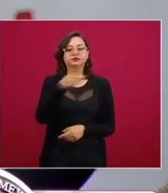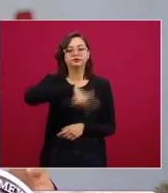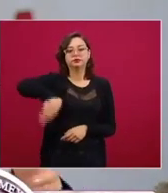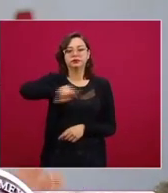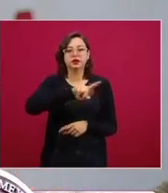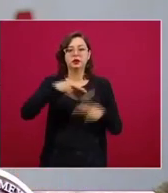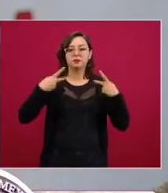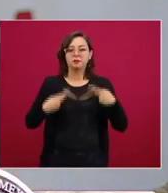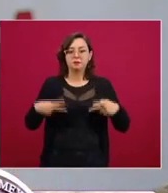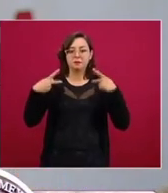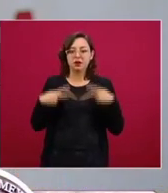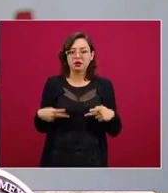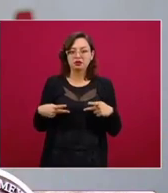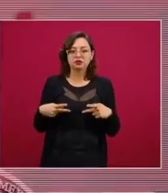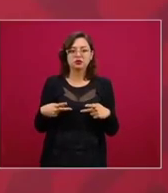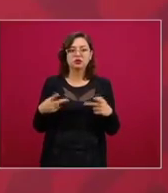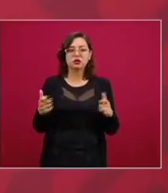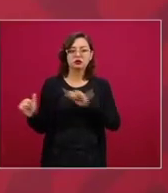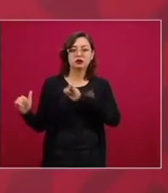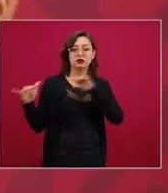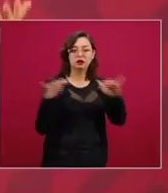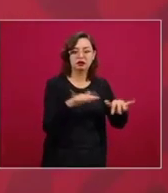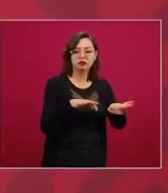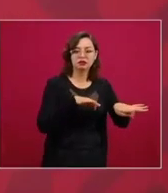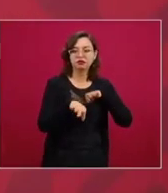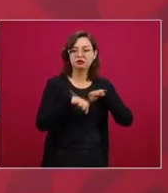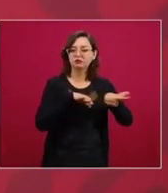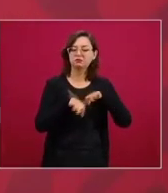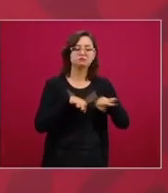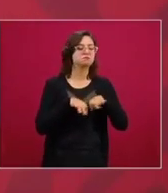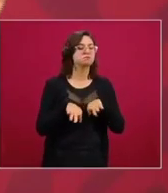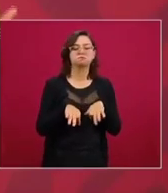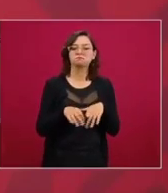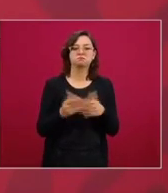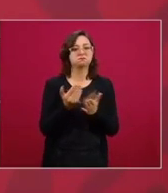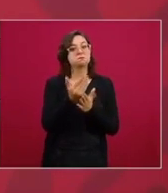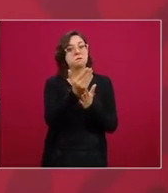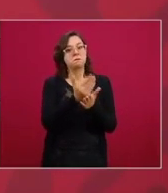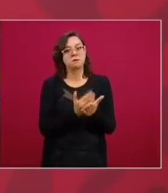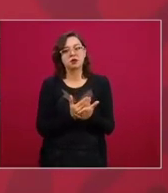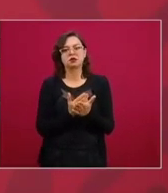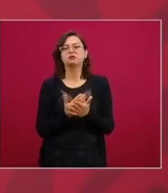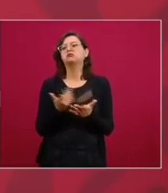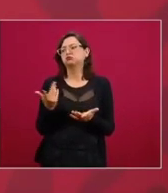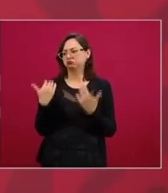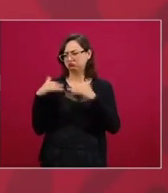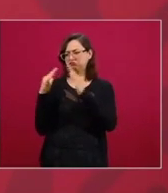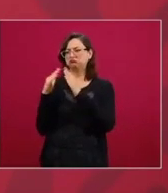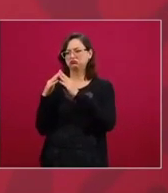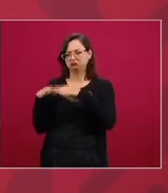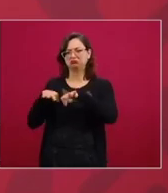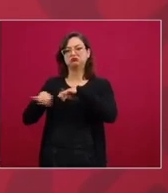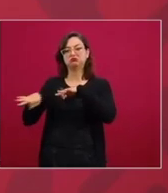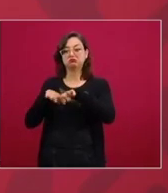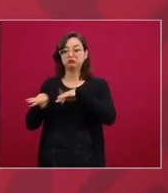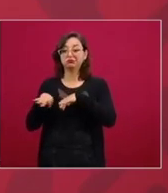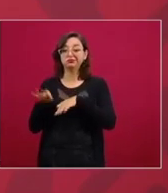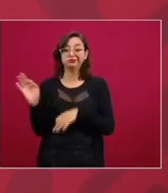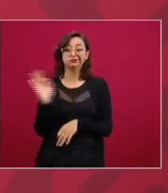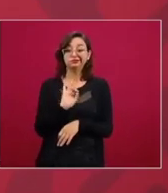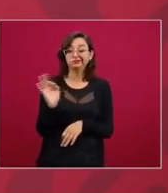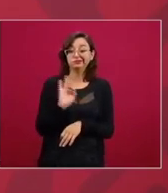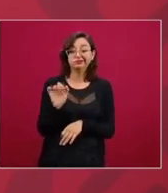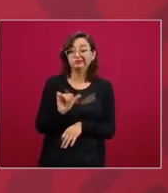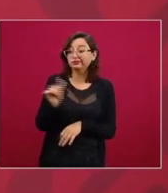que concurrir al espacio laboral y cuidar la naturaleza. Y donde es posible, hagan trabajo okay. en casa. Okay. Donde no escuela es posible, ideal, quedan